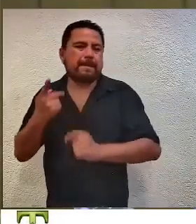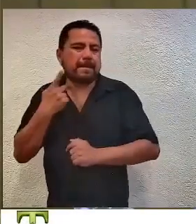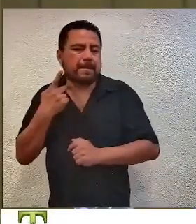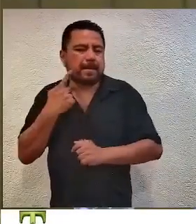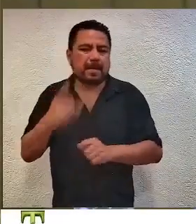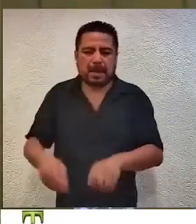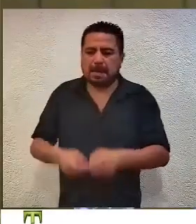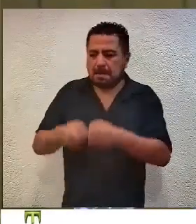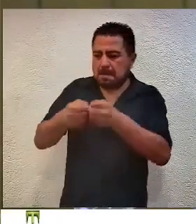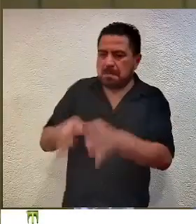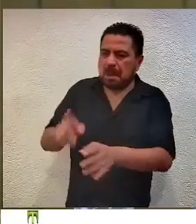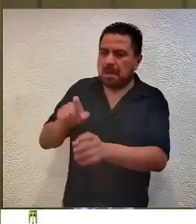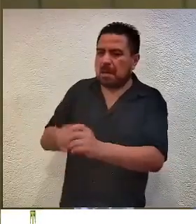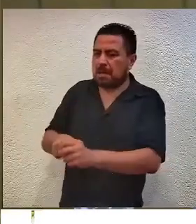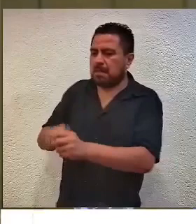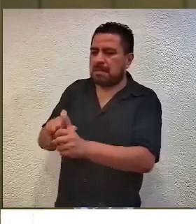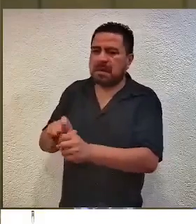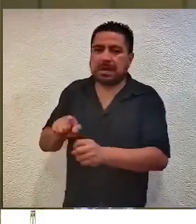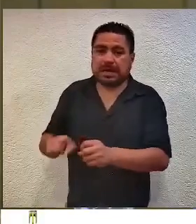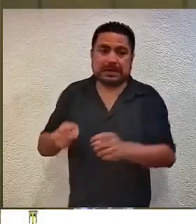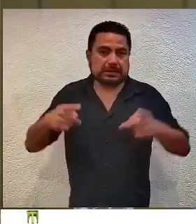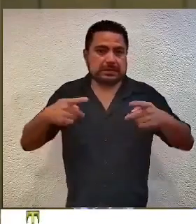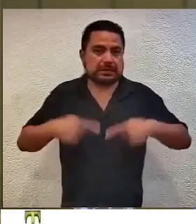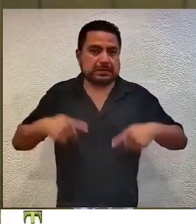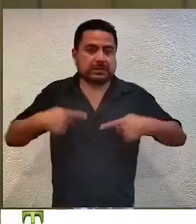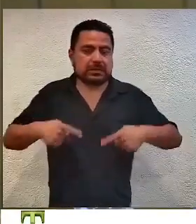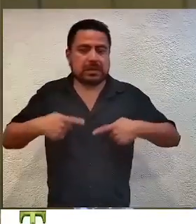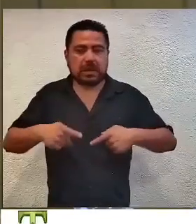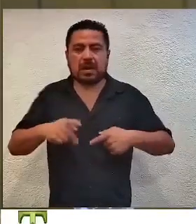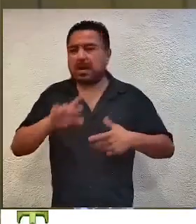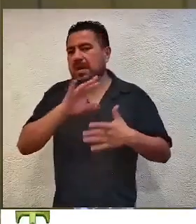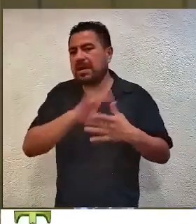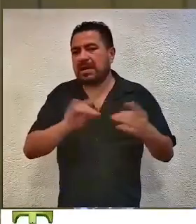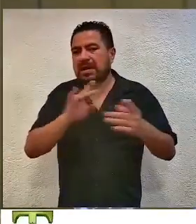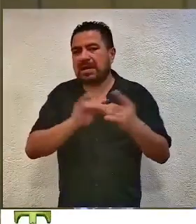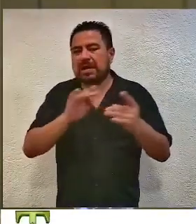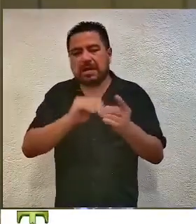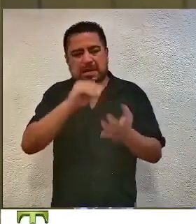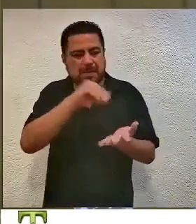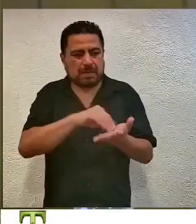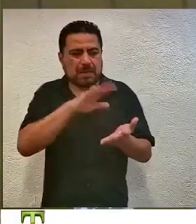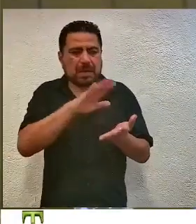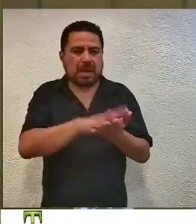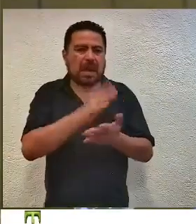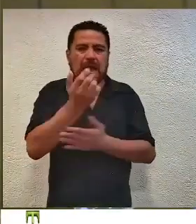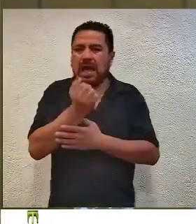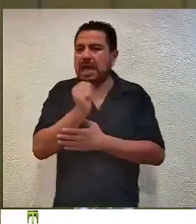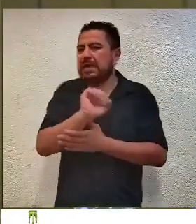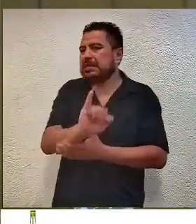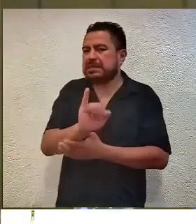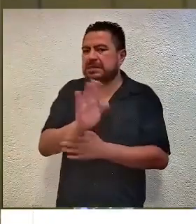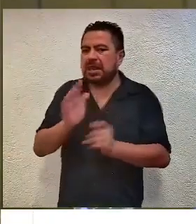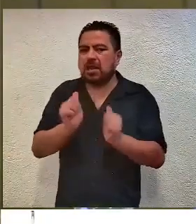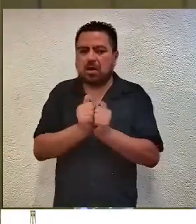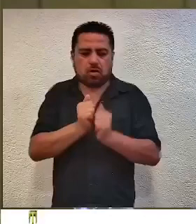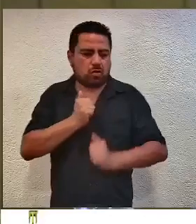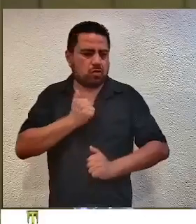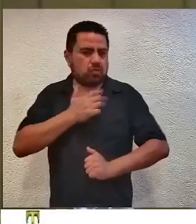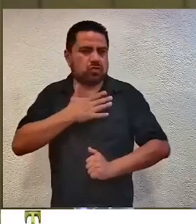pérdida de la militancia del ciudadano mencionado por haberlo establecido así el órgano de